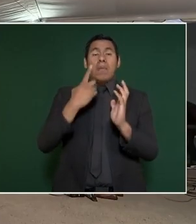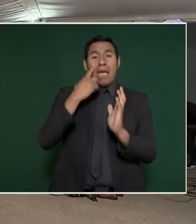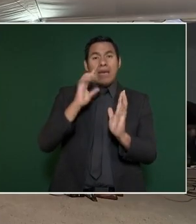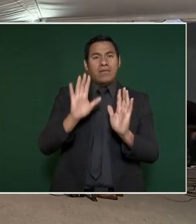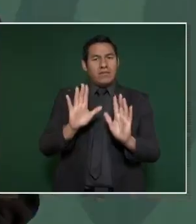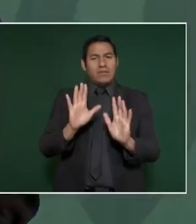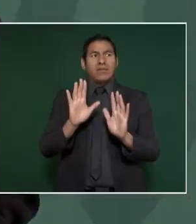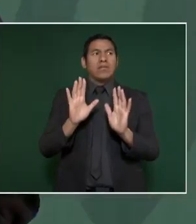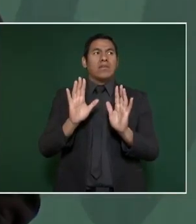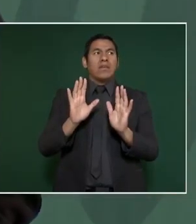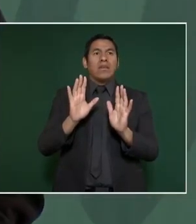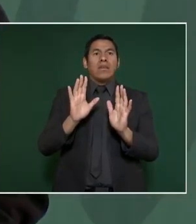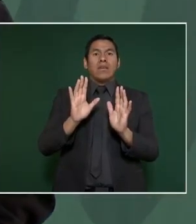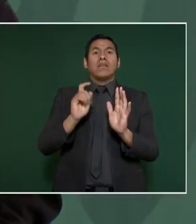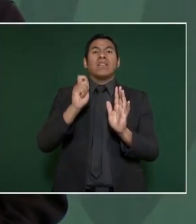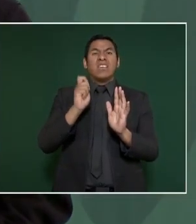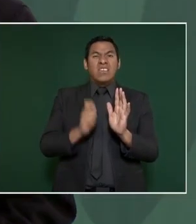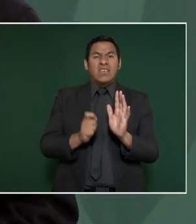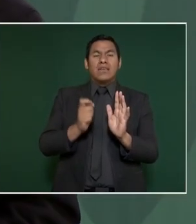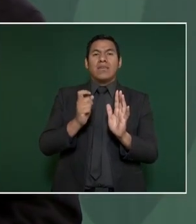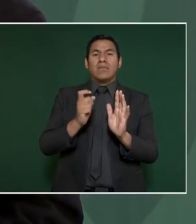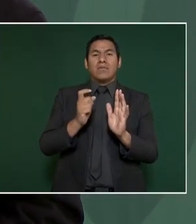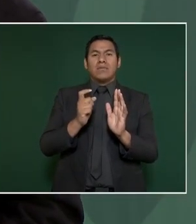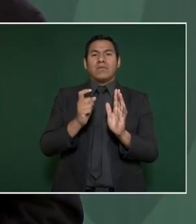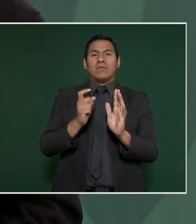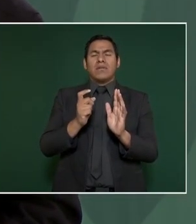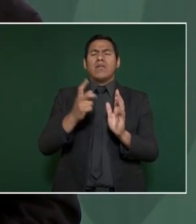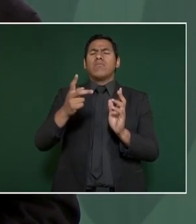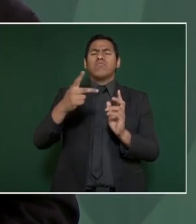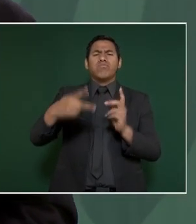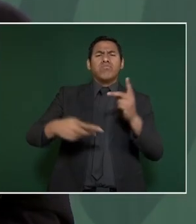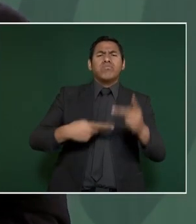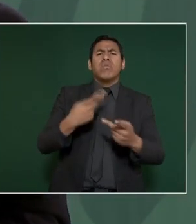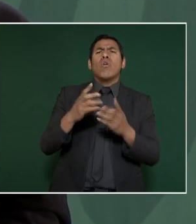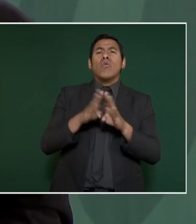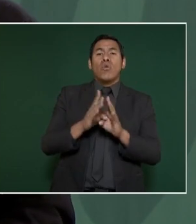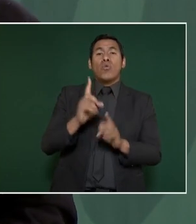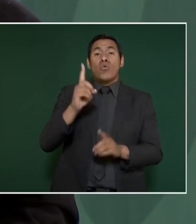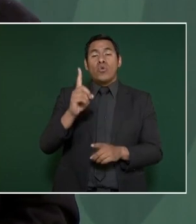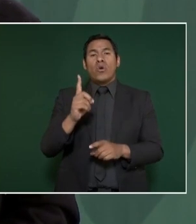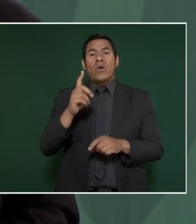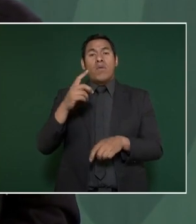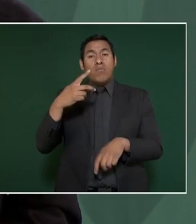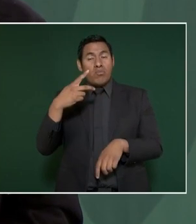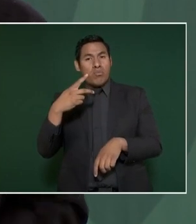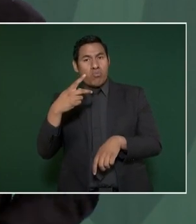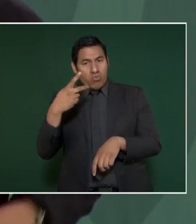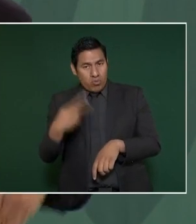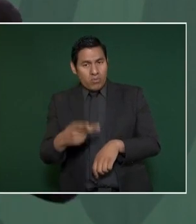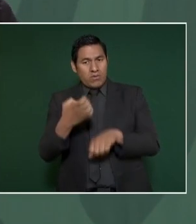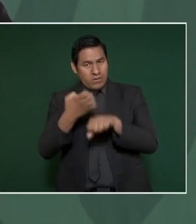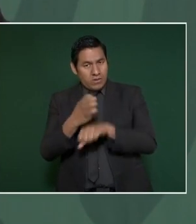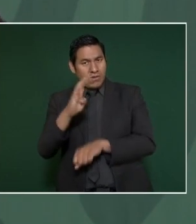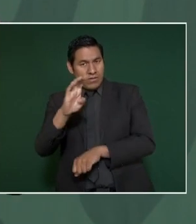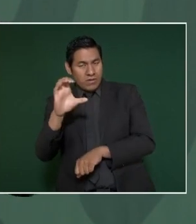equilibrar una pregunta de Baja California y otra de la prensa